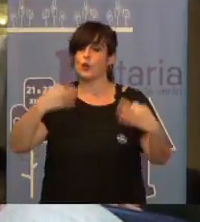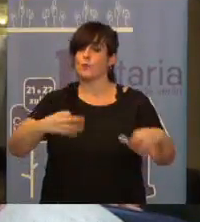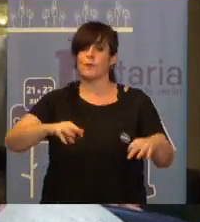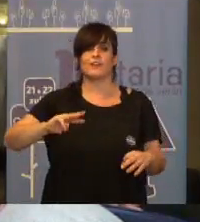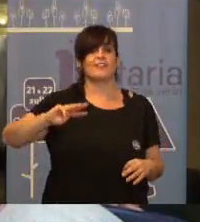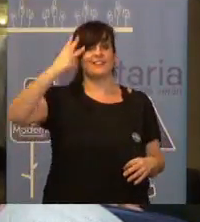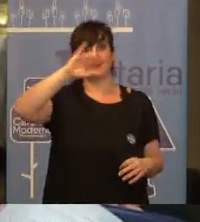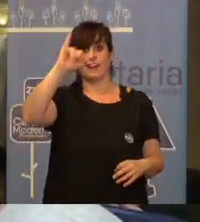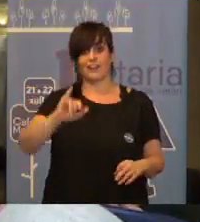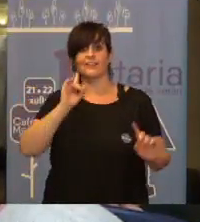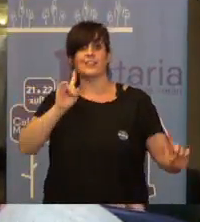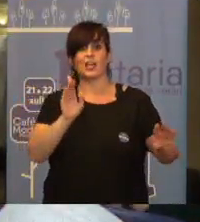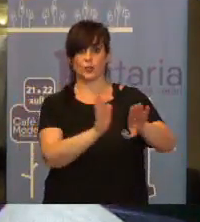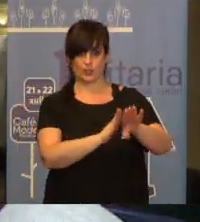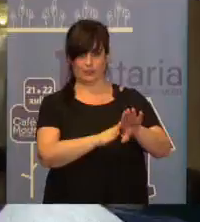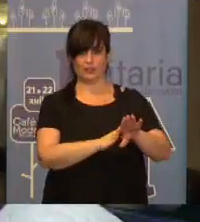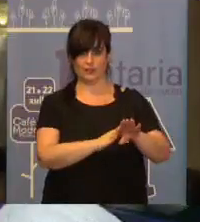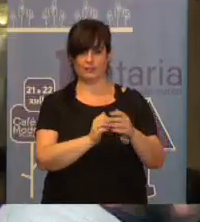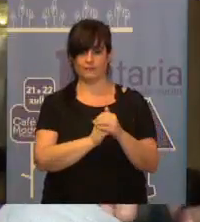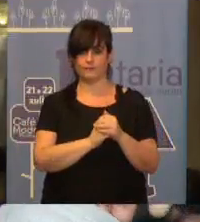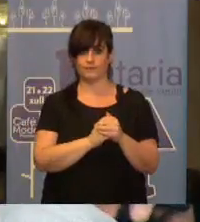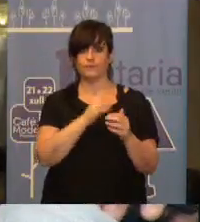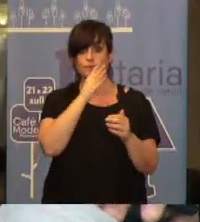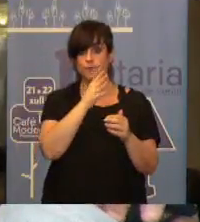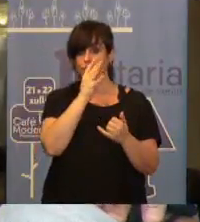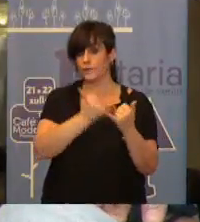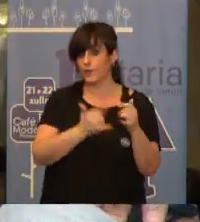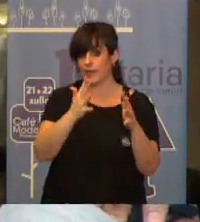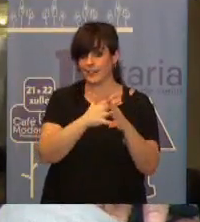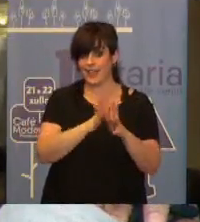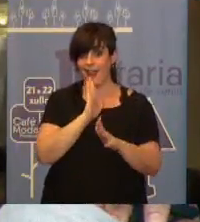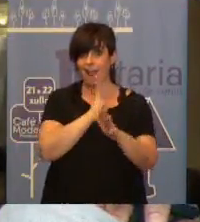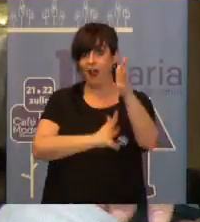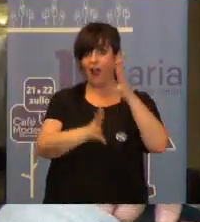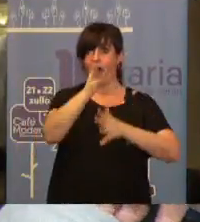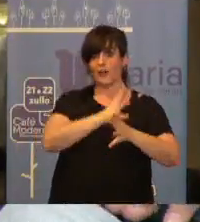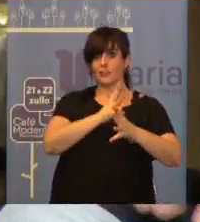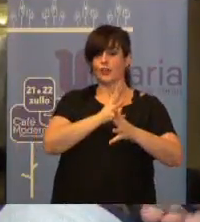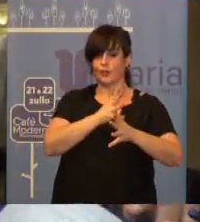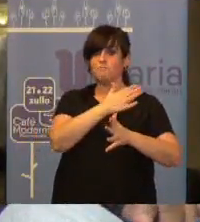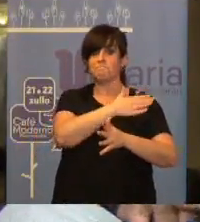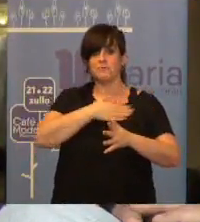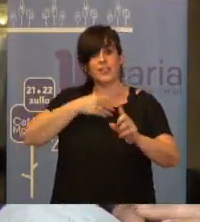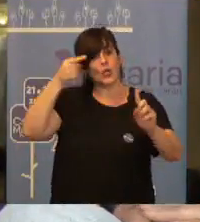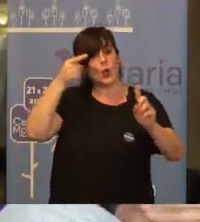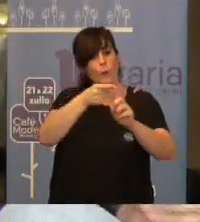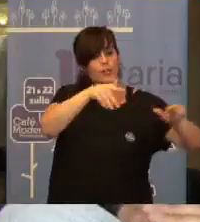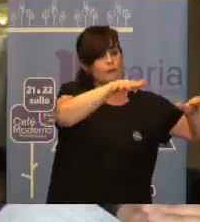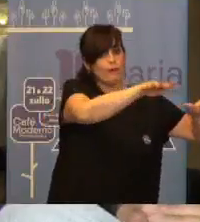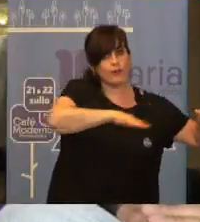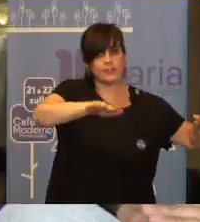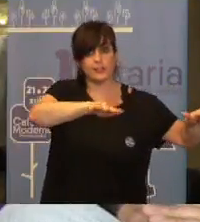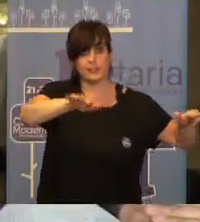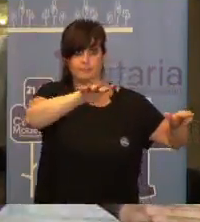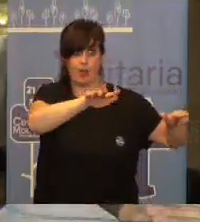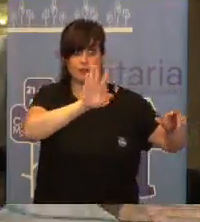se empeña en reproducir de novo os esquemas previos para volver a reconstruir espacios de